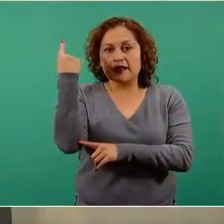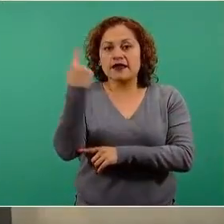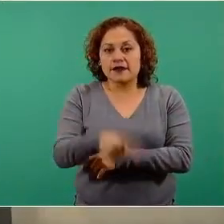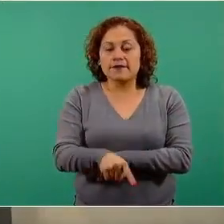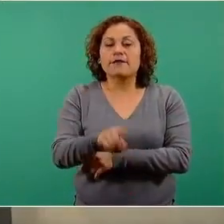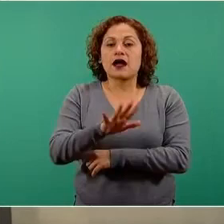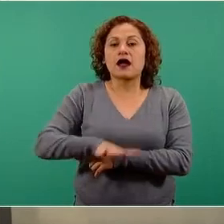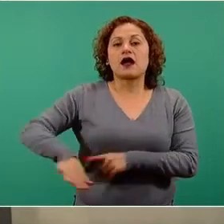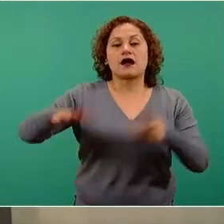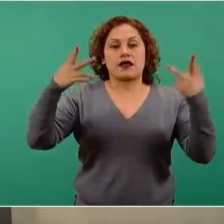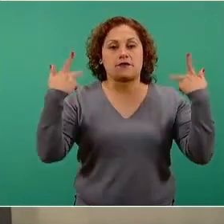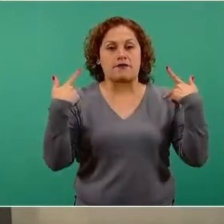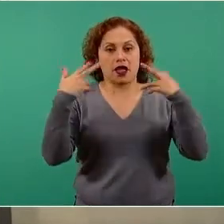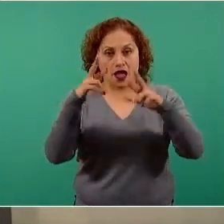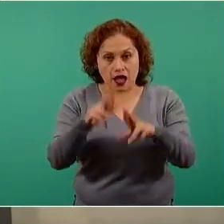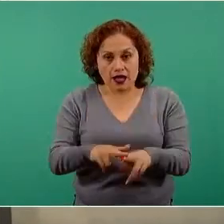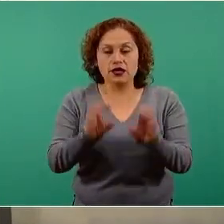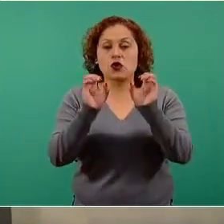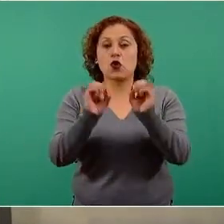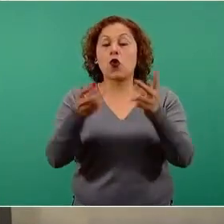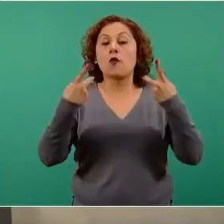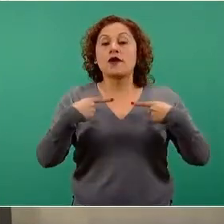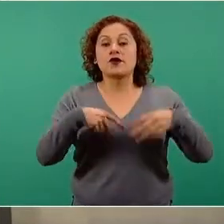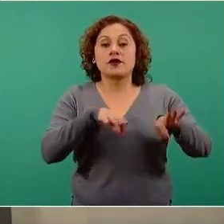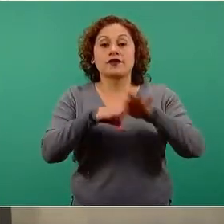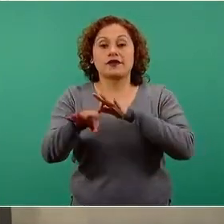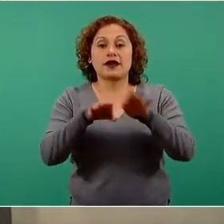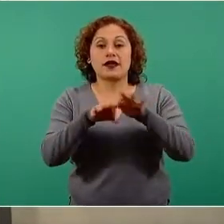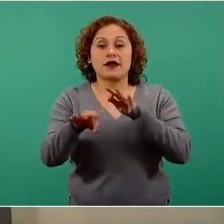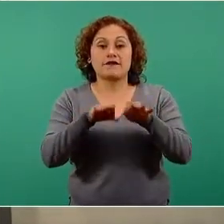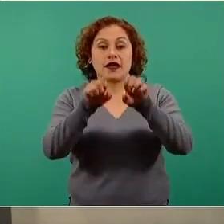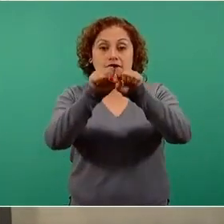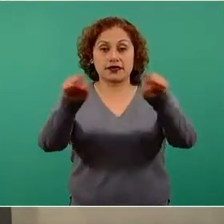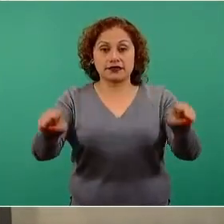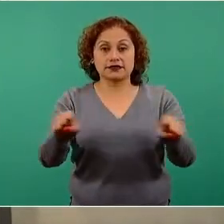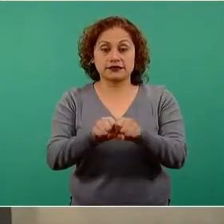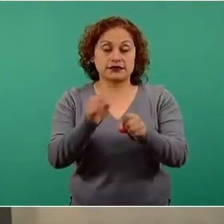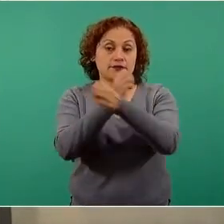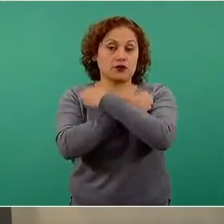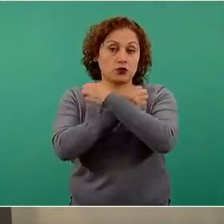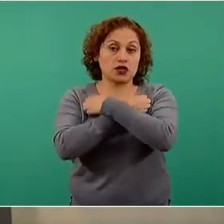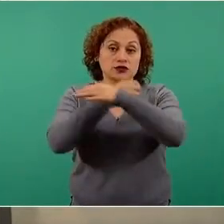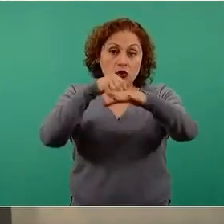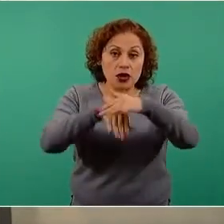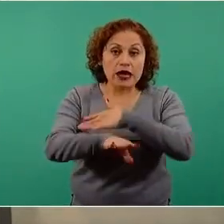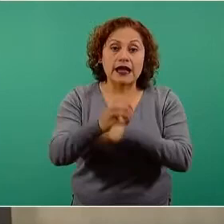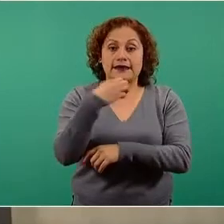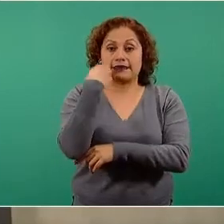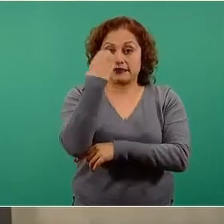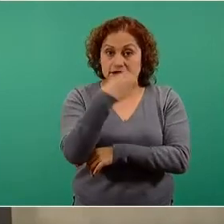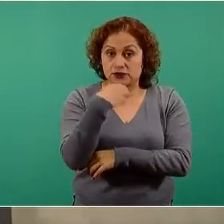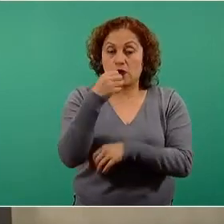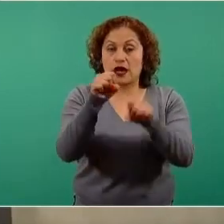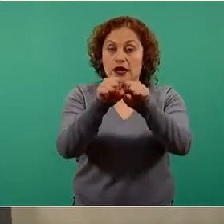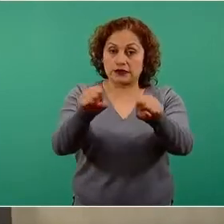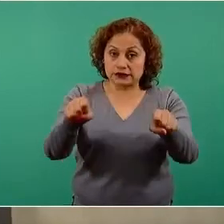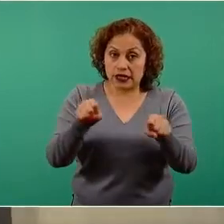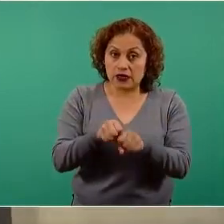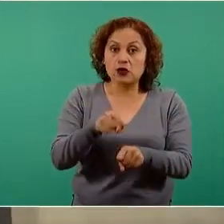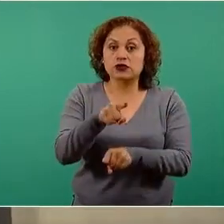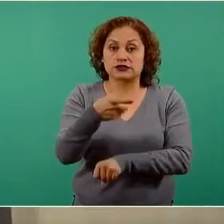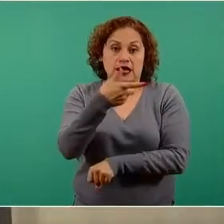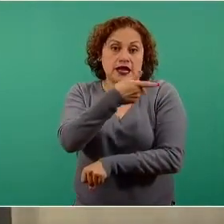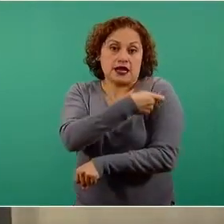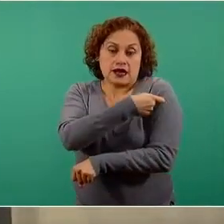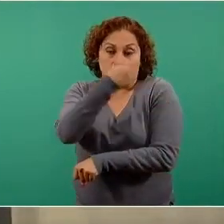personal educativo, principalmente quienes están directamente en las unidades educativas, en las escuelas, en las aulas, para evitar